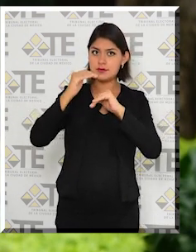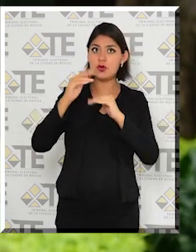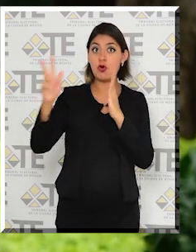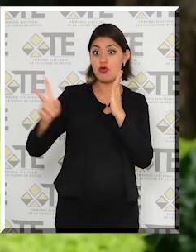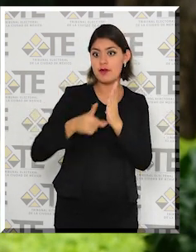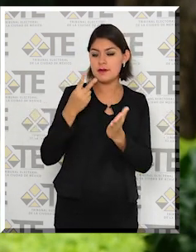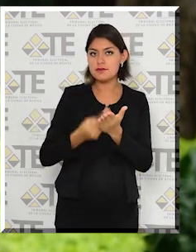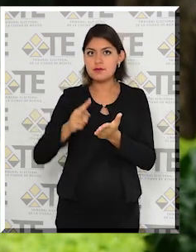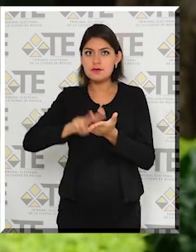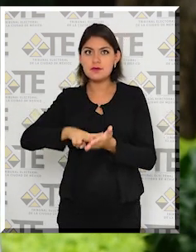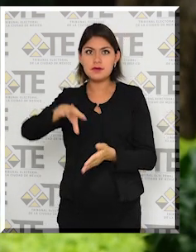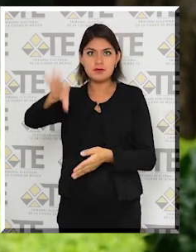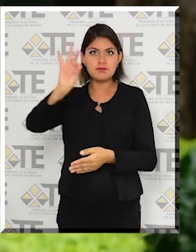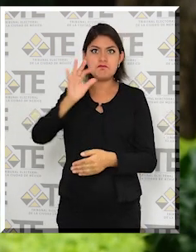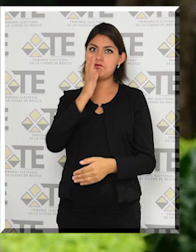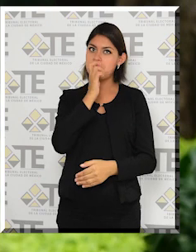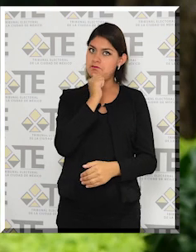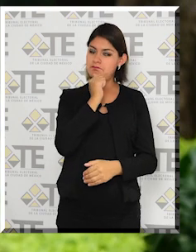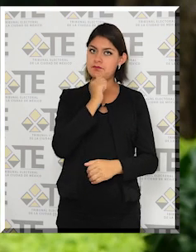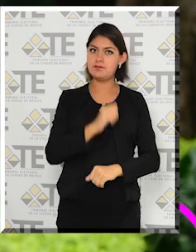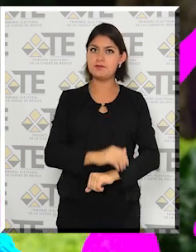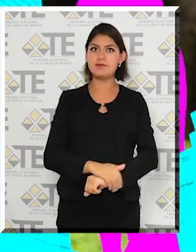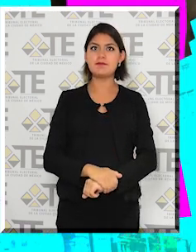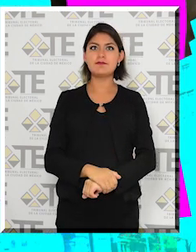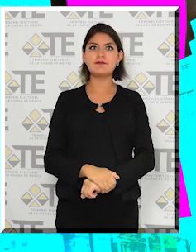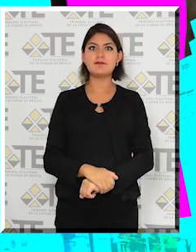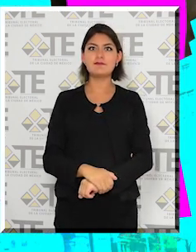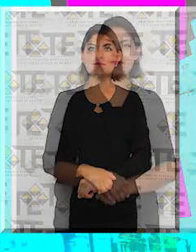de 3 años en su encargo y sin opción a